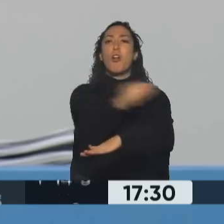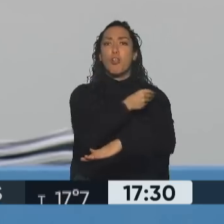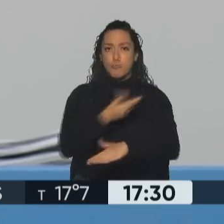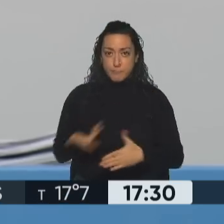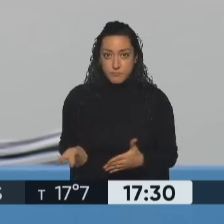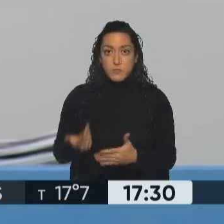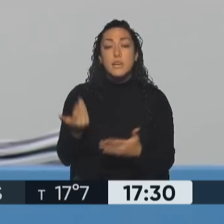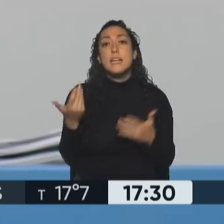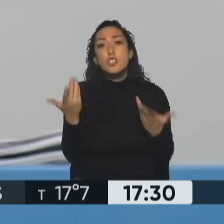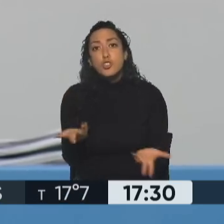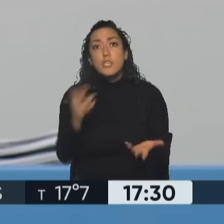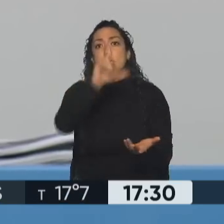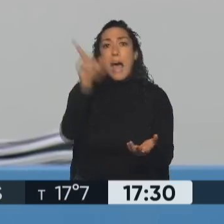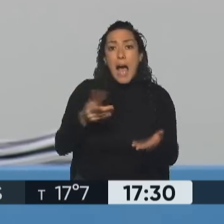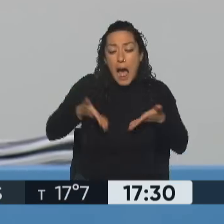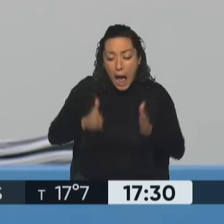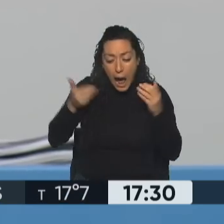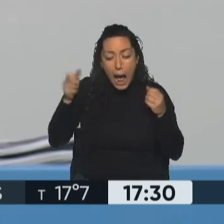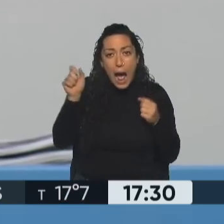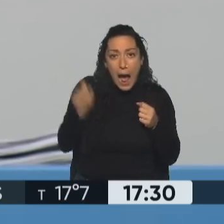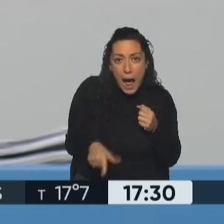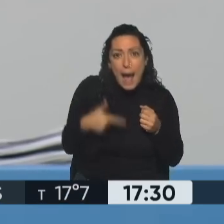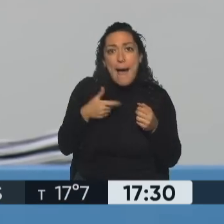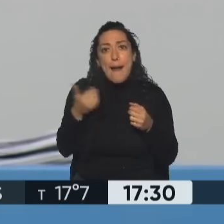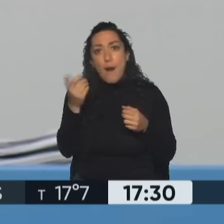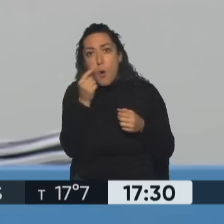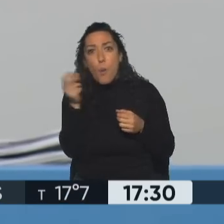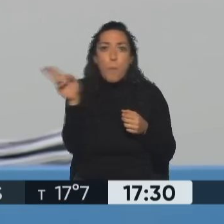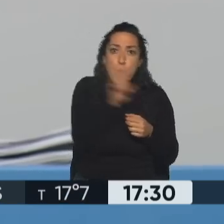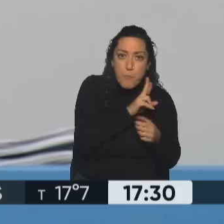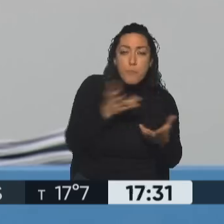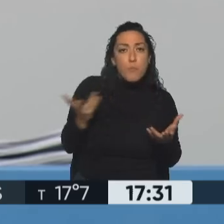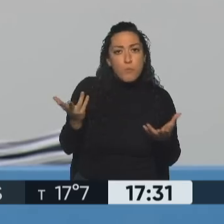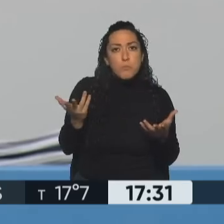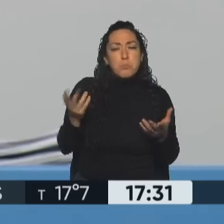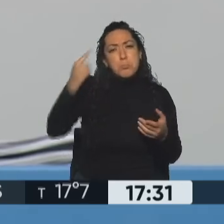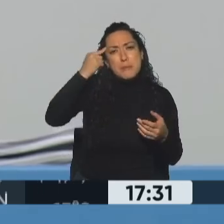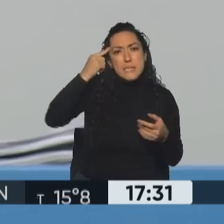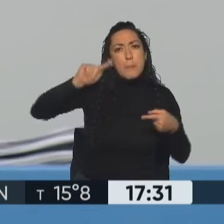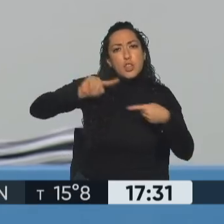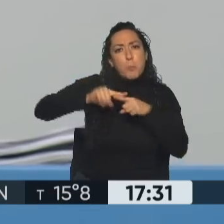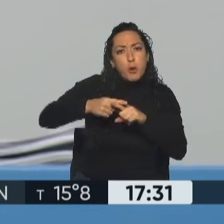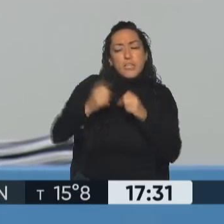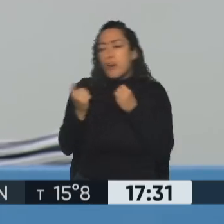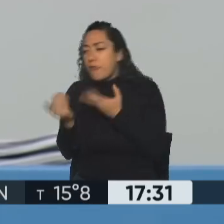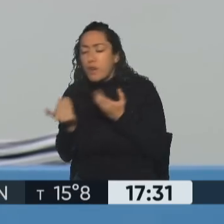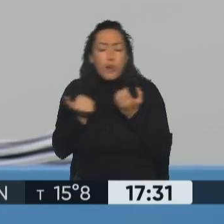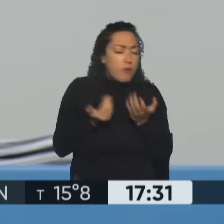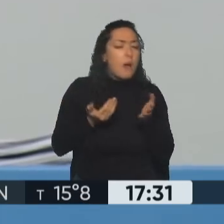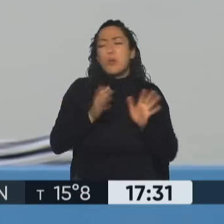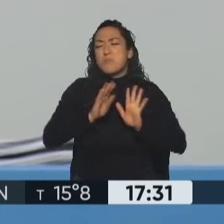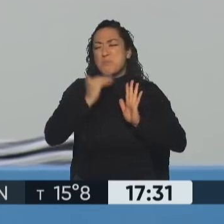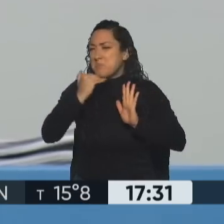quiero que los argentinos y las argentinas, más allá de sus posicionamientos, más